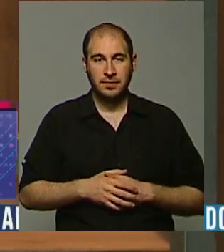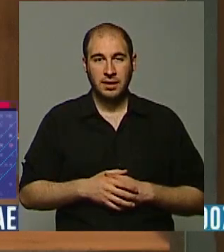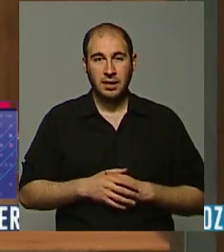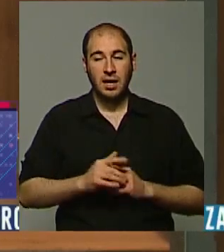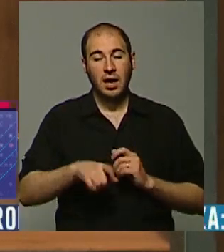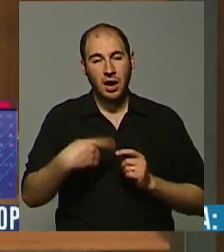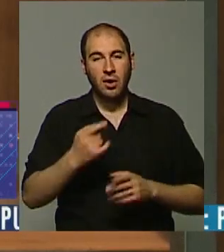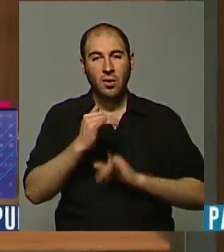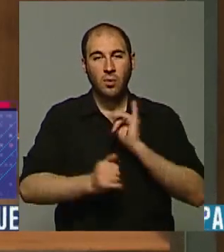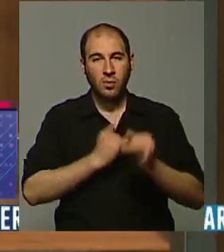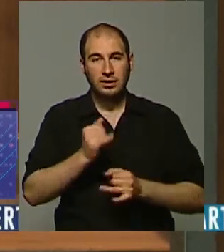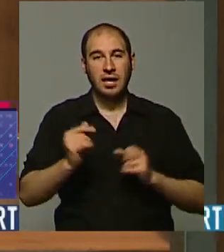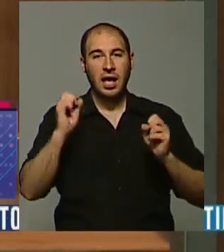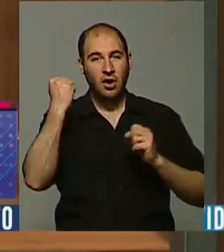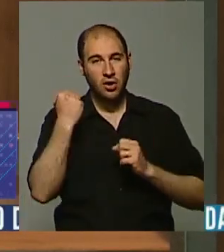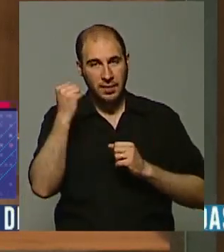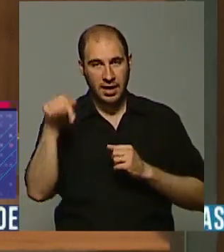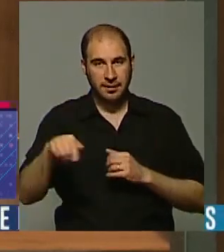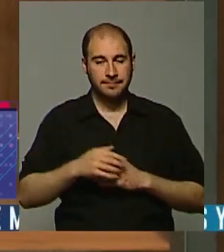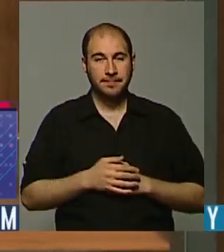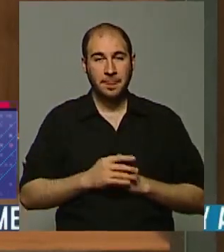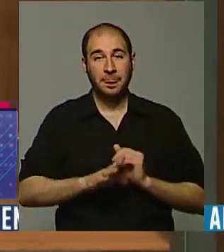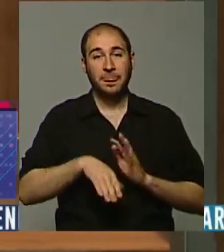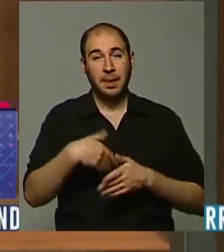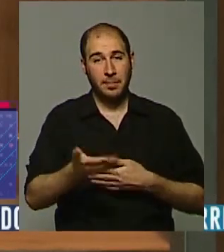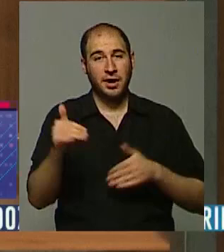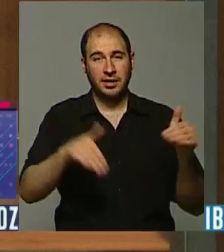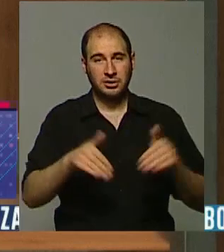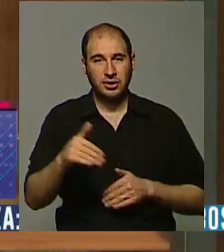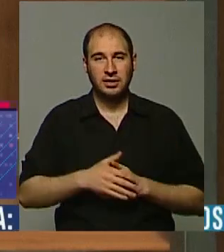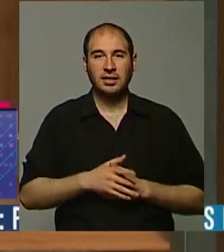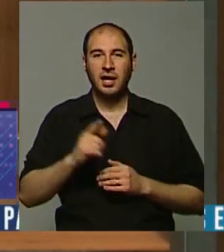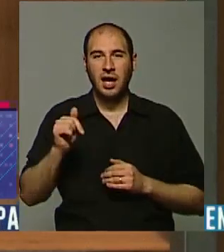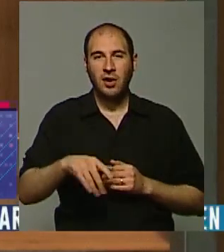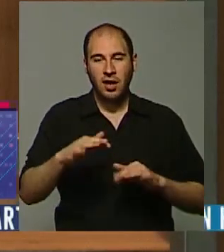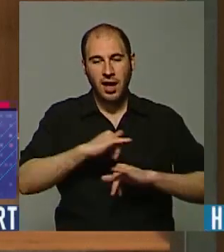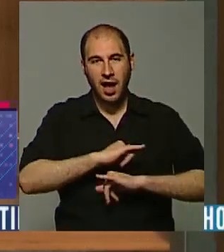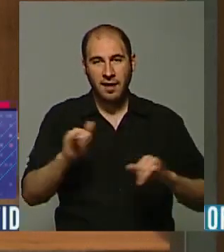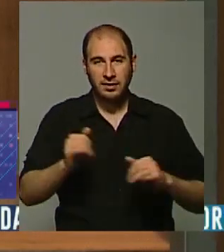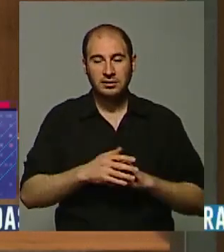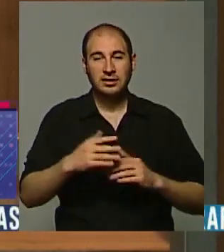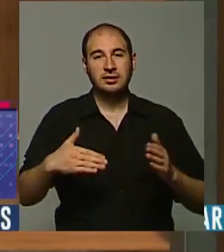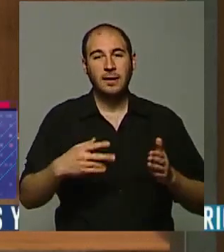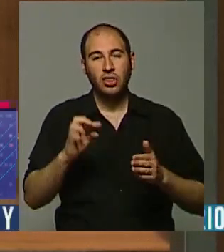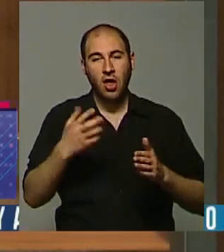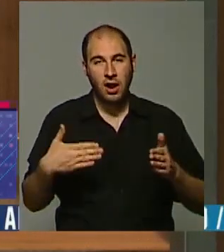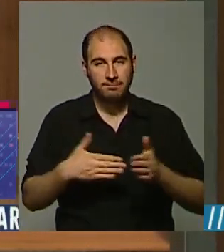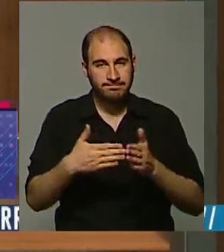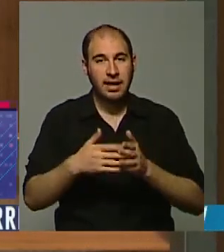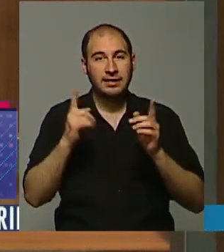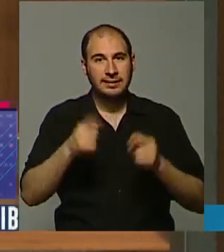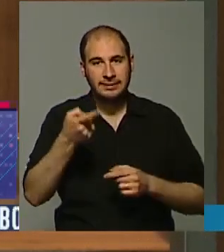Vamos ahora a hablar de la economía. Después de las elecciones se vino el anuncio del cepo y después también